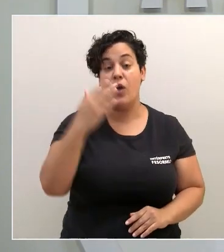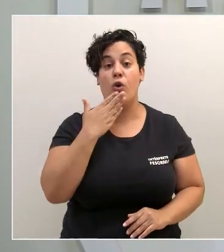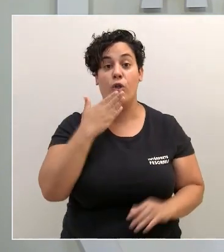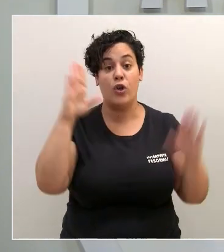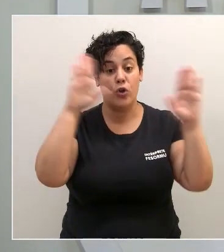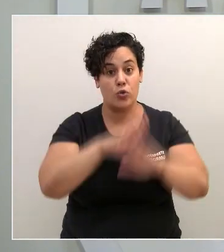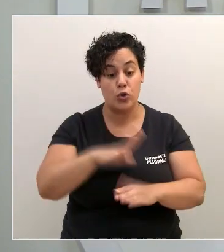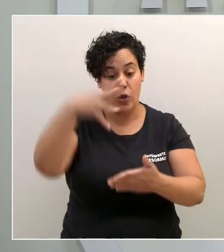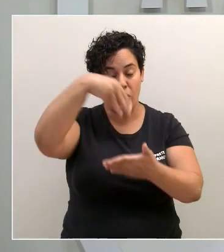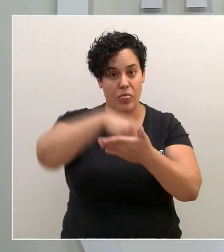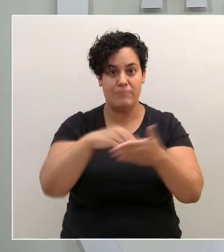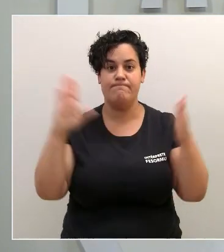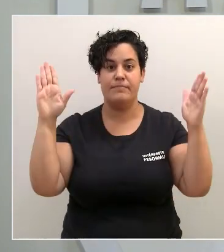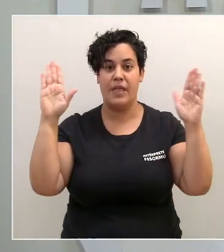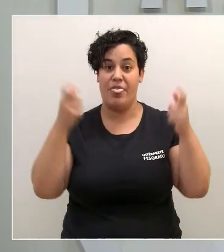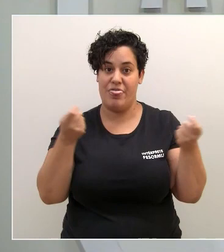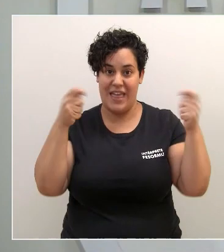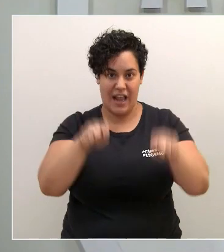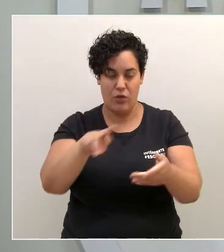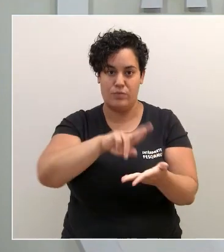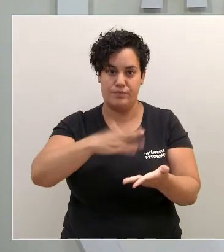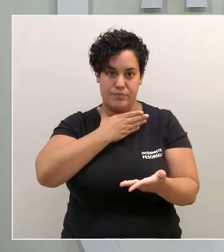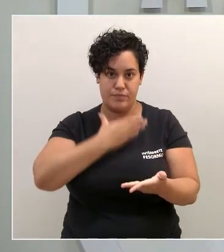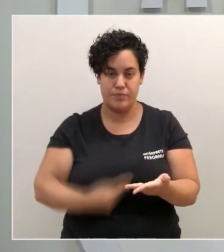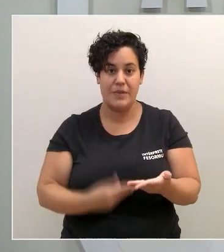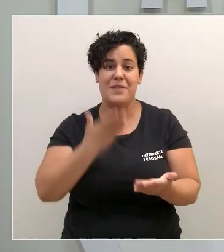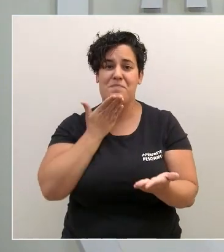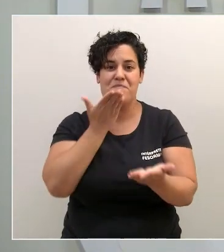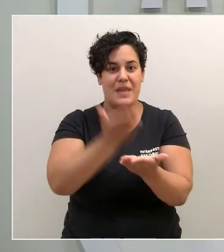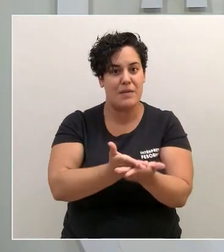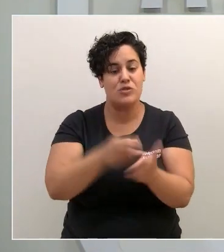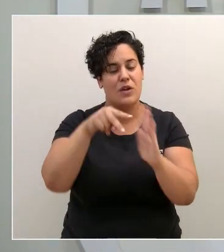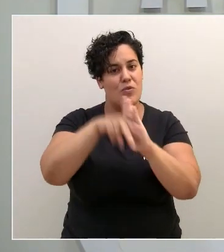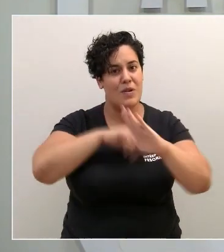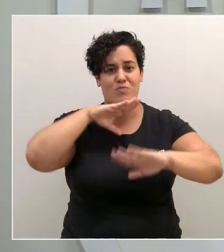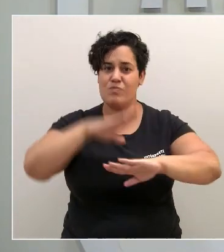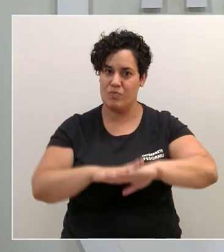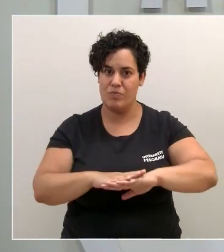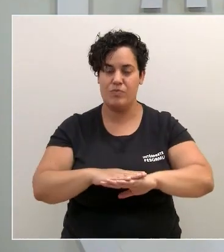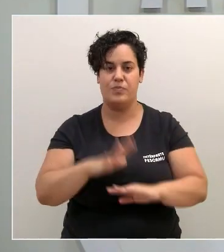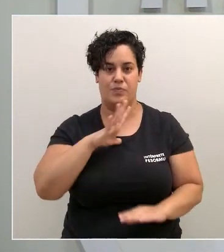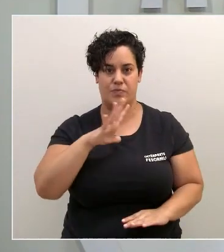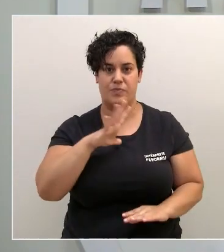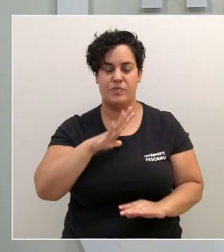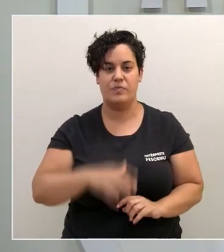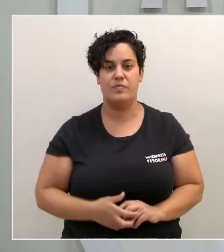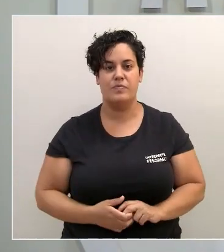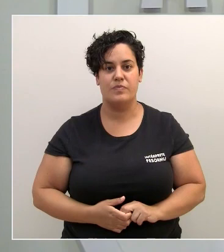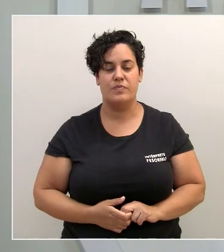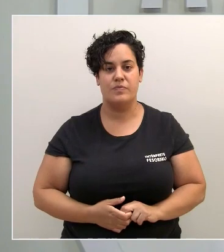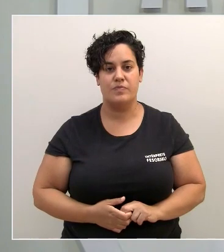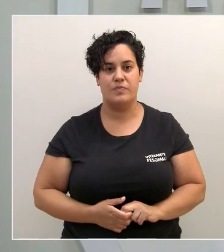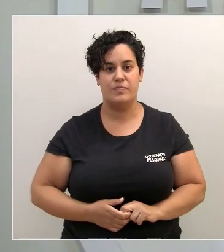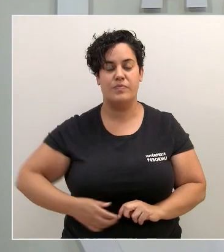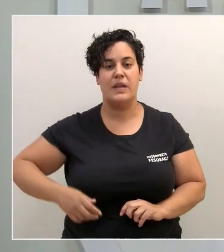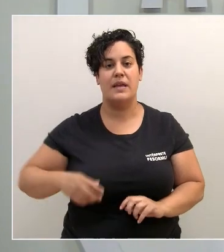nocturno permanece cerrado en toda la región y pedimos que se cumpla la normativa vigente. Sin duda, la medida